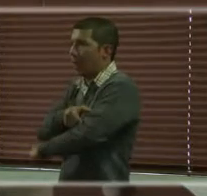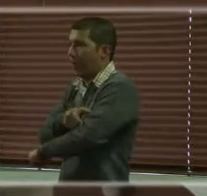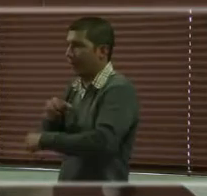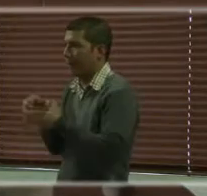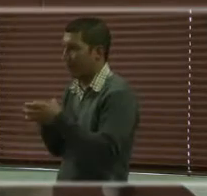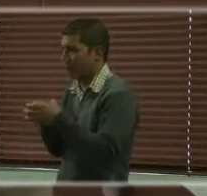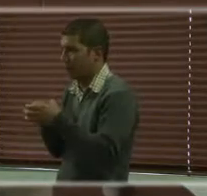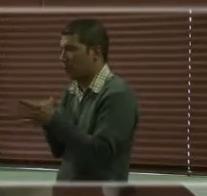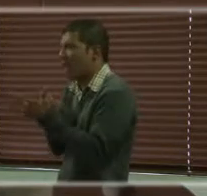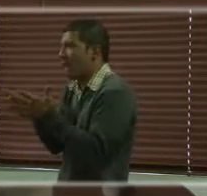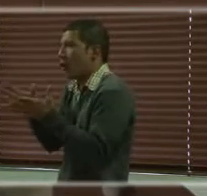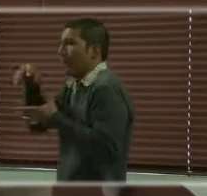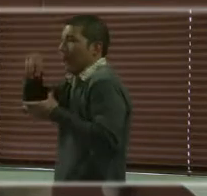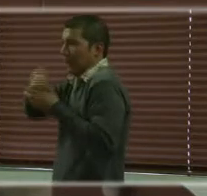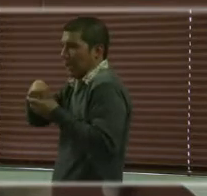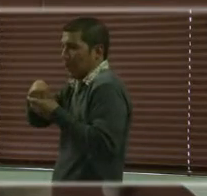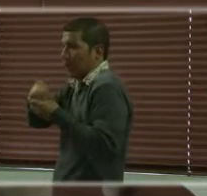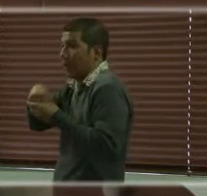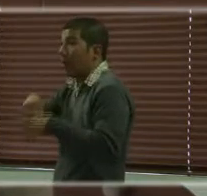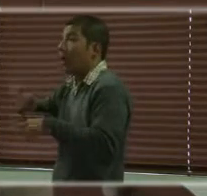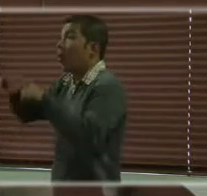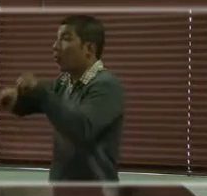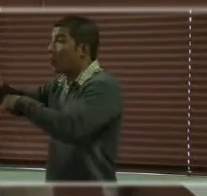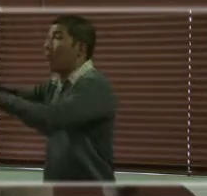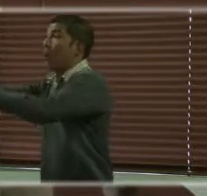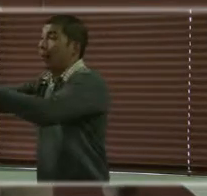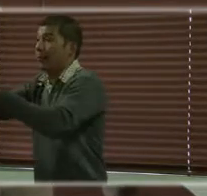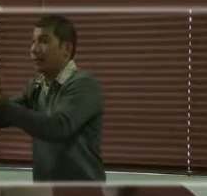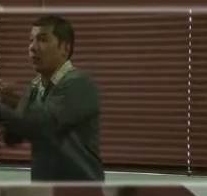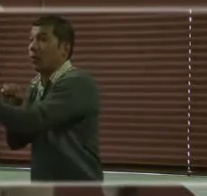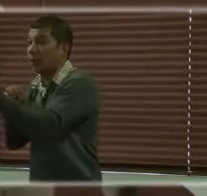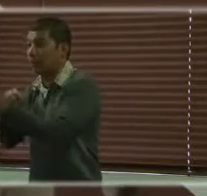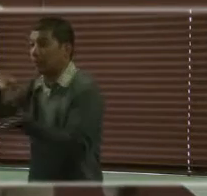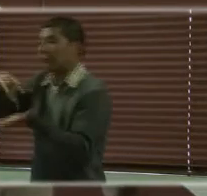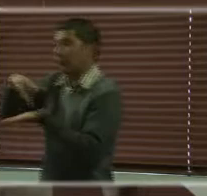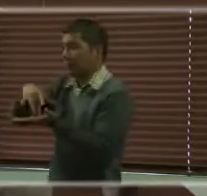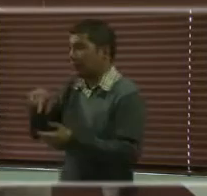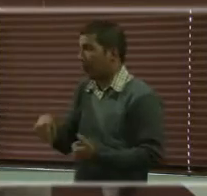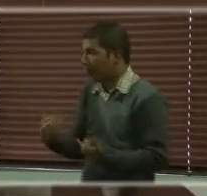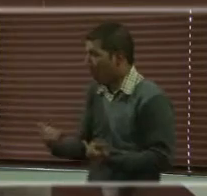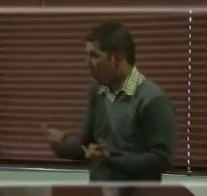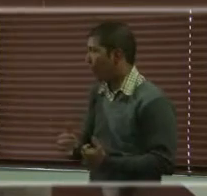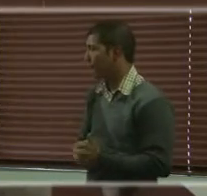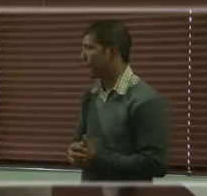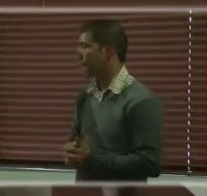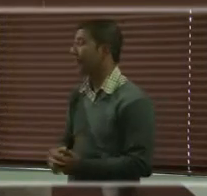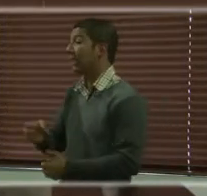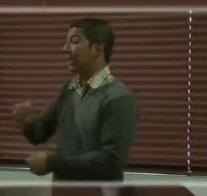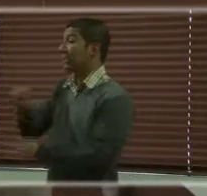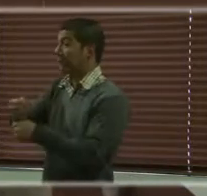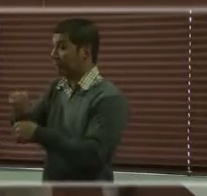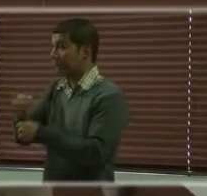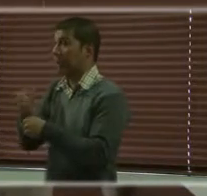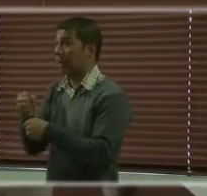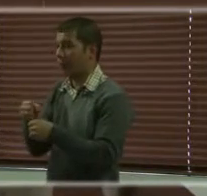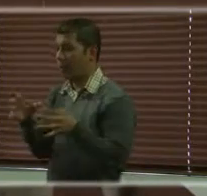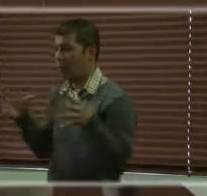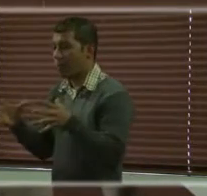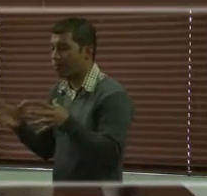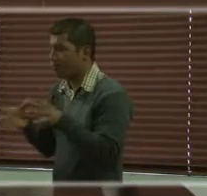civil algunas de esas organizaciones están aquí presentes y ha sido un trabajo colectivo muy enriquecedor y muy importante